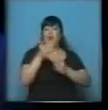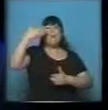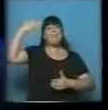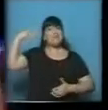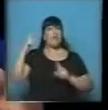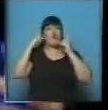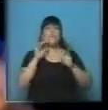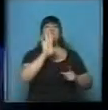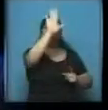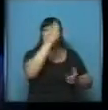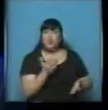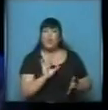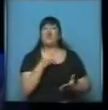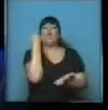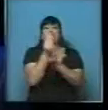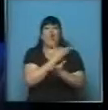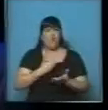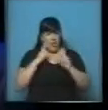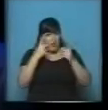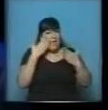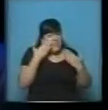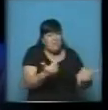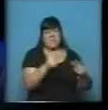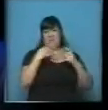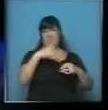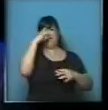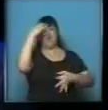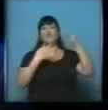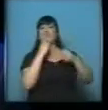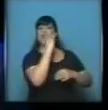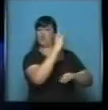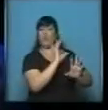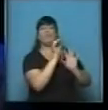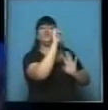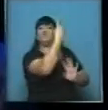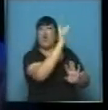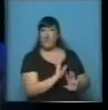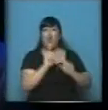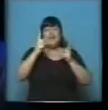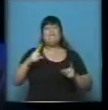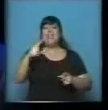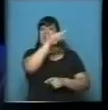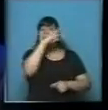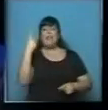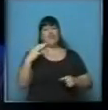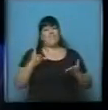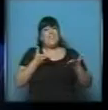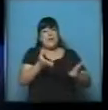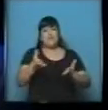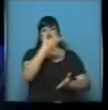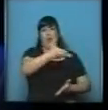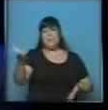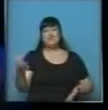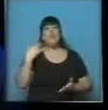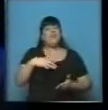también nuestro futuro gobierno si nos toca gobernar. Y lo tercero, un Estado al servicio de la gente. Hay que respetar la